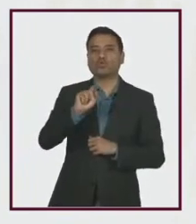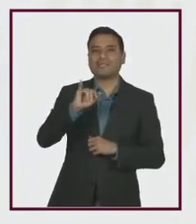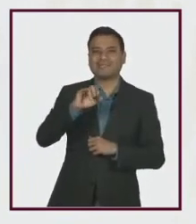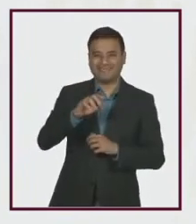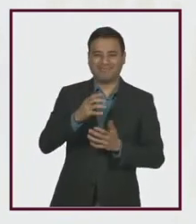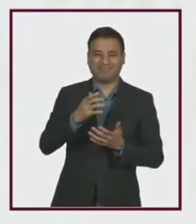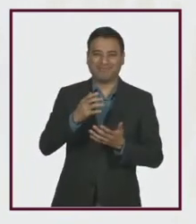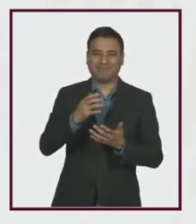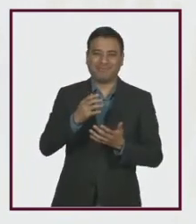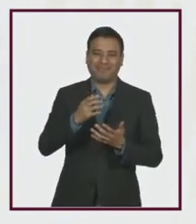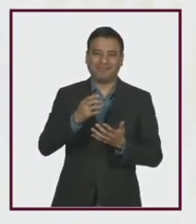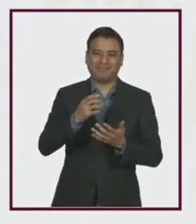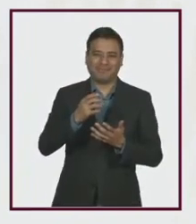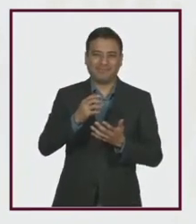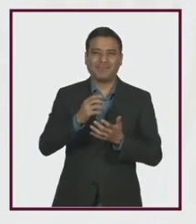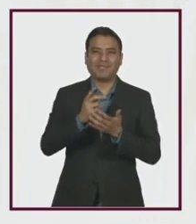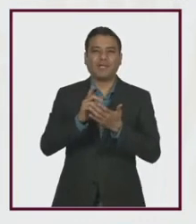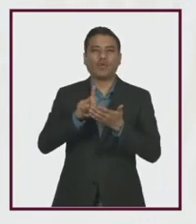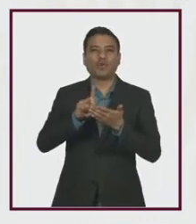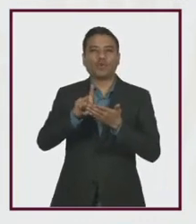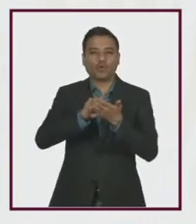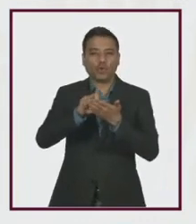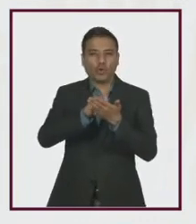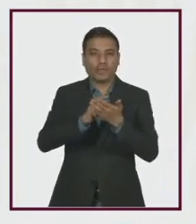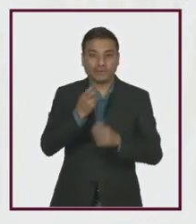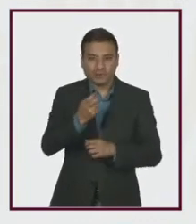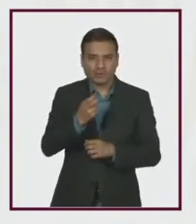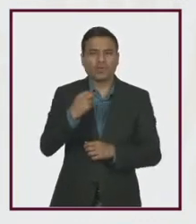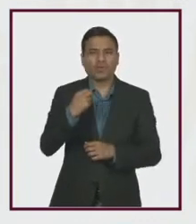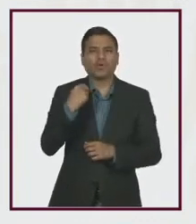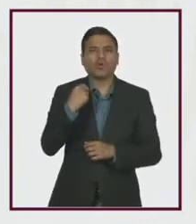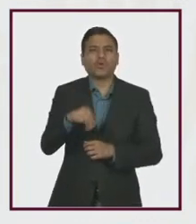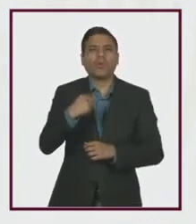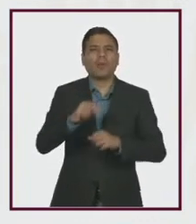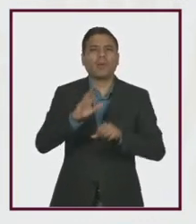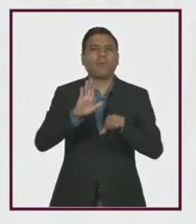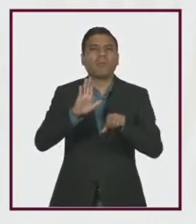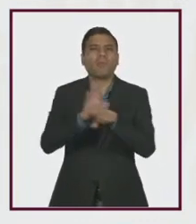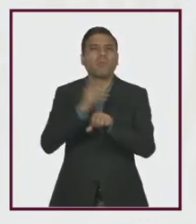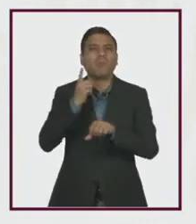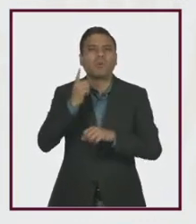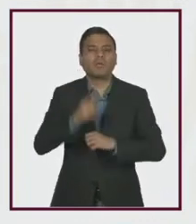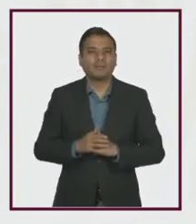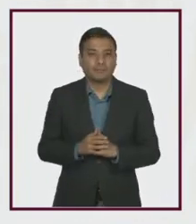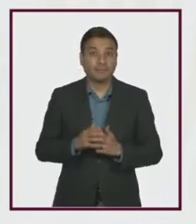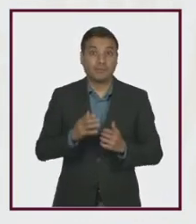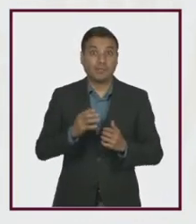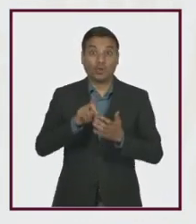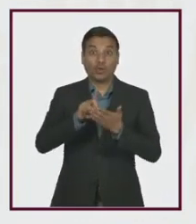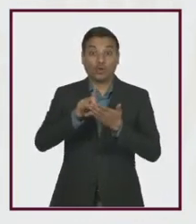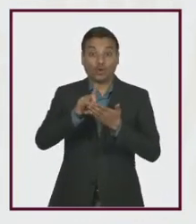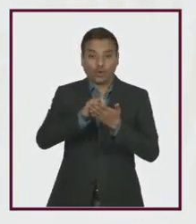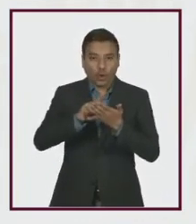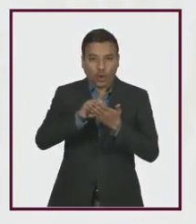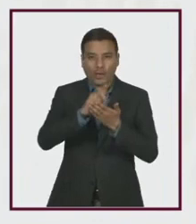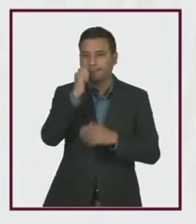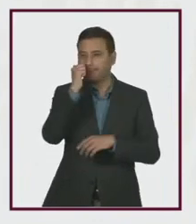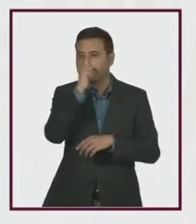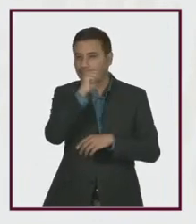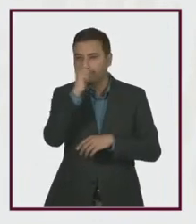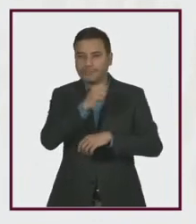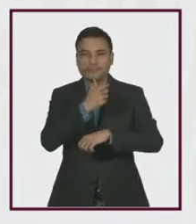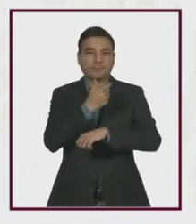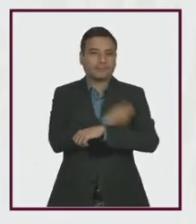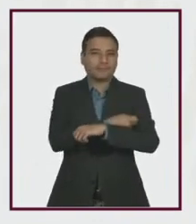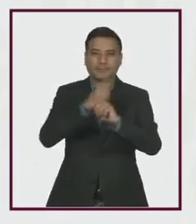las conocemos, van a actuar y tienen ese nombre porque van directo a la función cerebral, ¿no? Y entonces estas van a